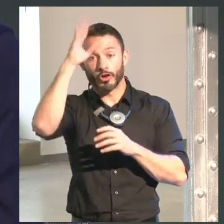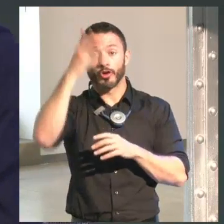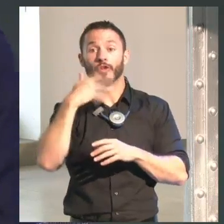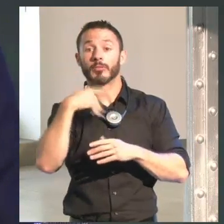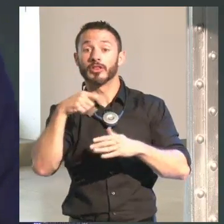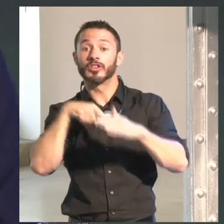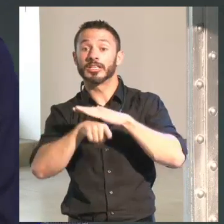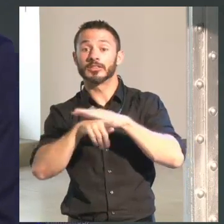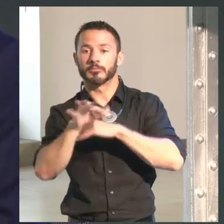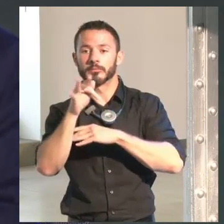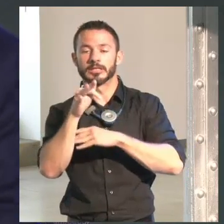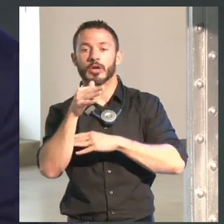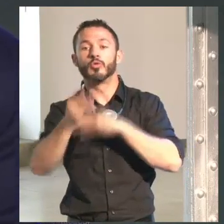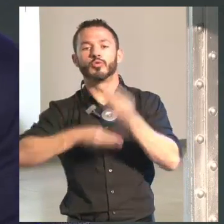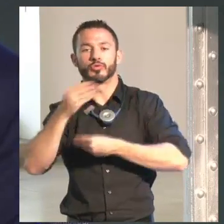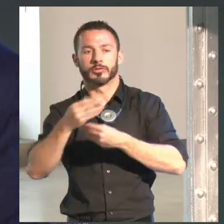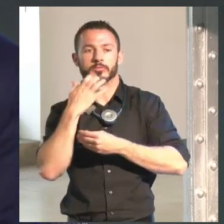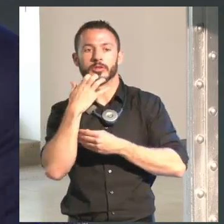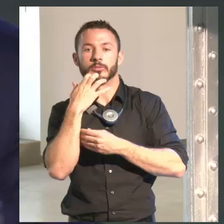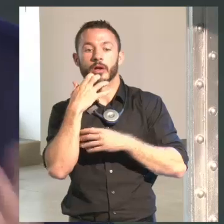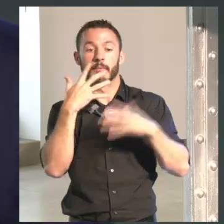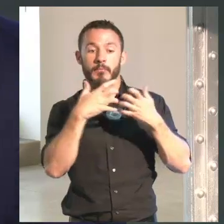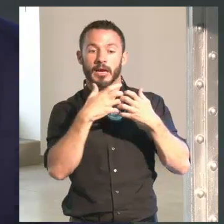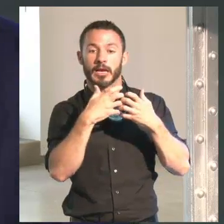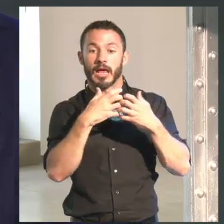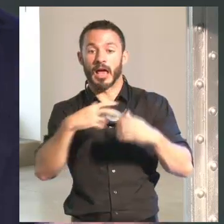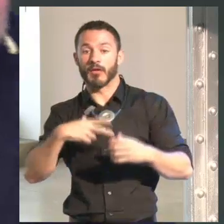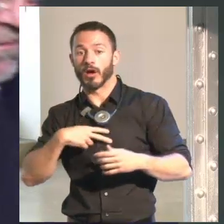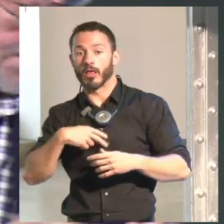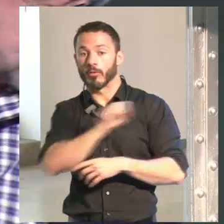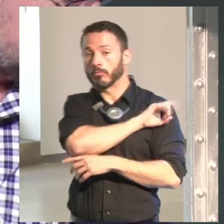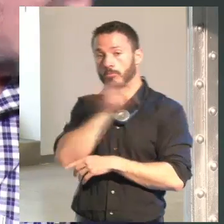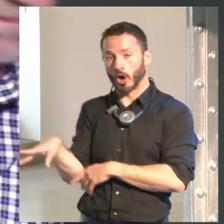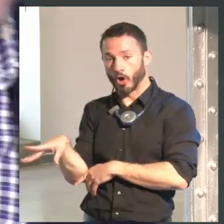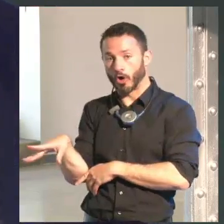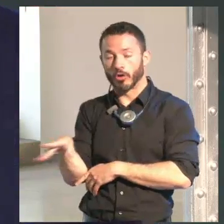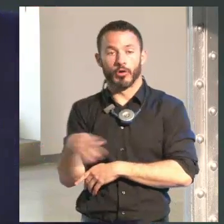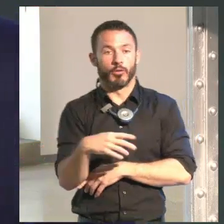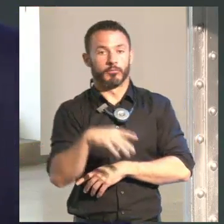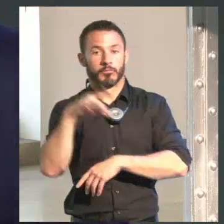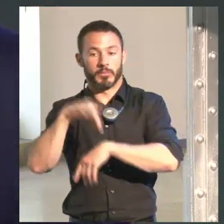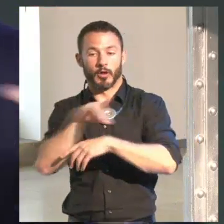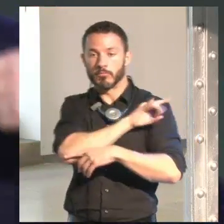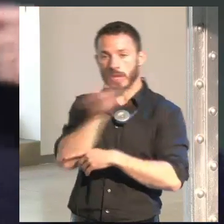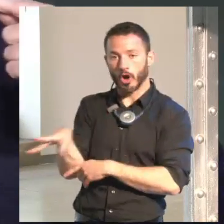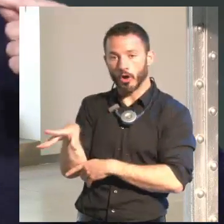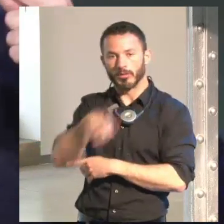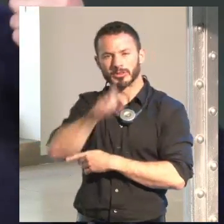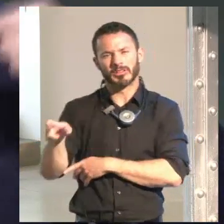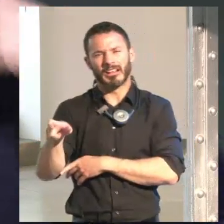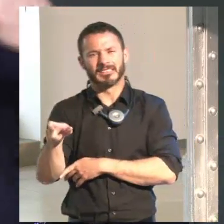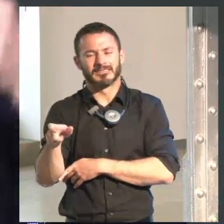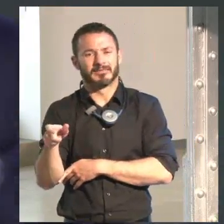pero si ya es mejor una máquina que un abogado, es mejor una máquina que un médico, es mejor una máquina, ¿dónde están las personas? Por lo tanto, tenemos